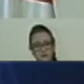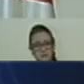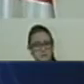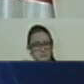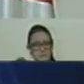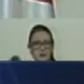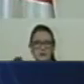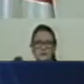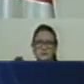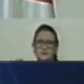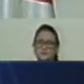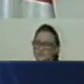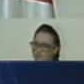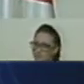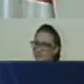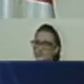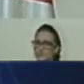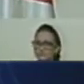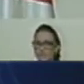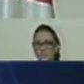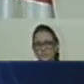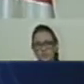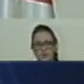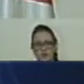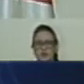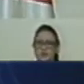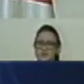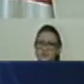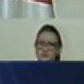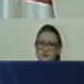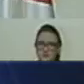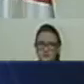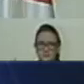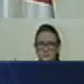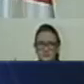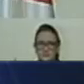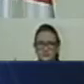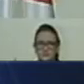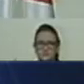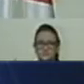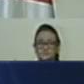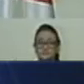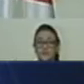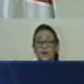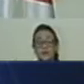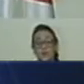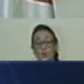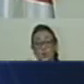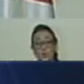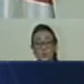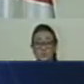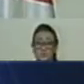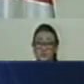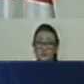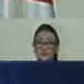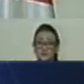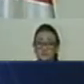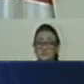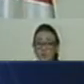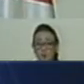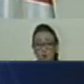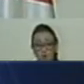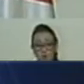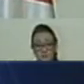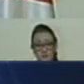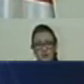profundamente democrático, libre. Hemos cumplido el cronograma